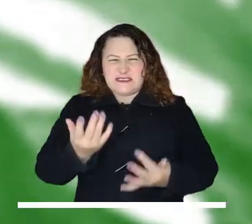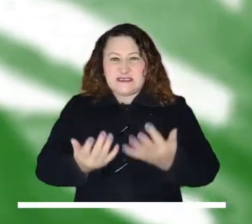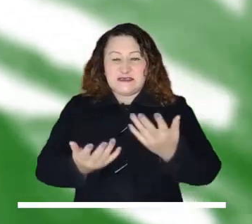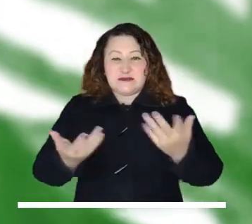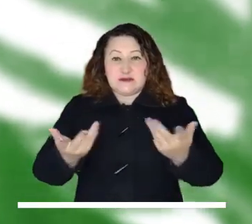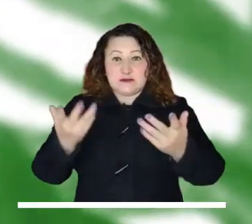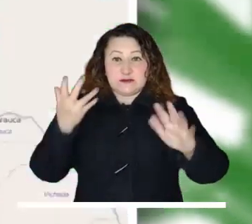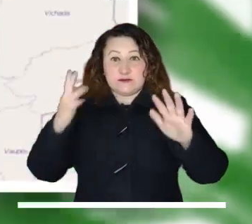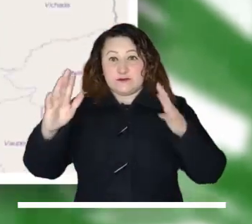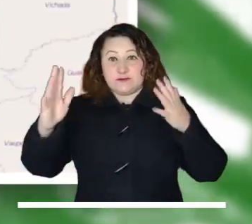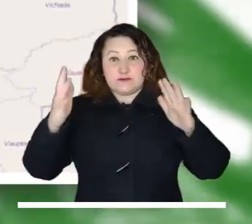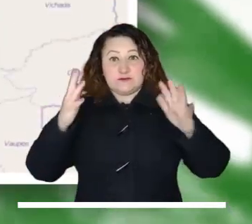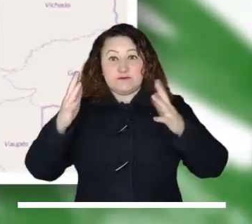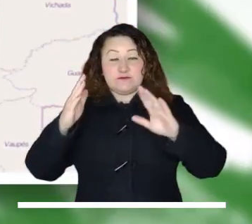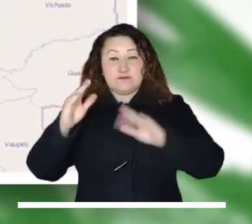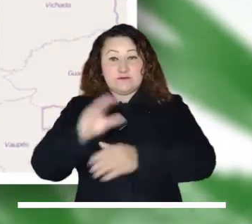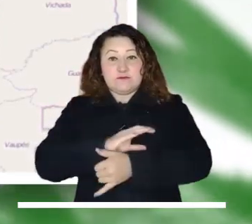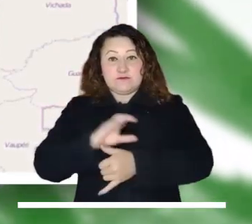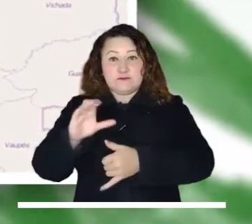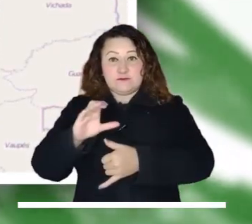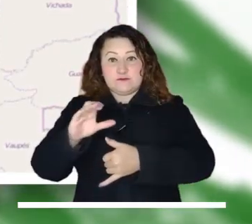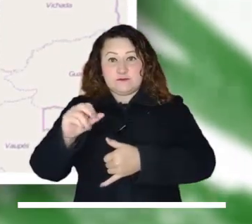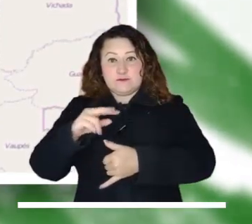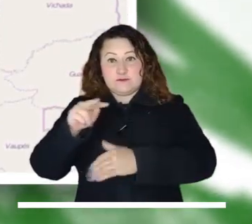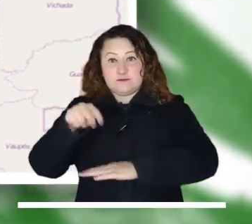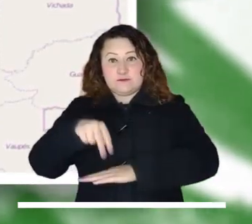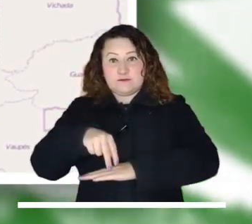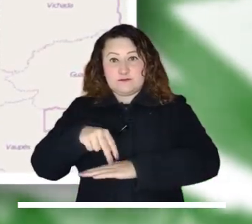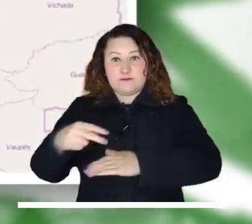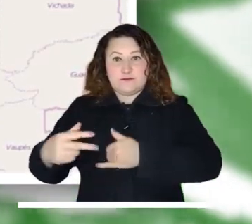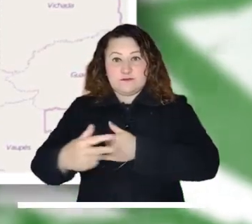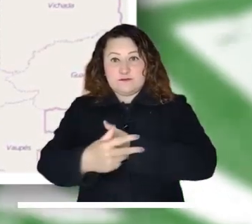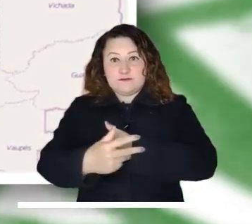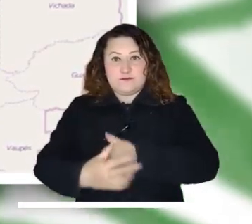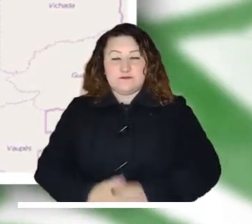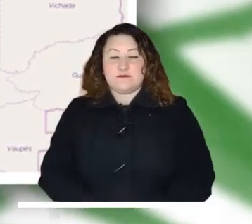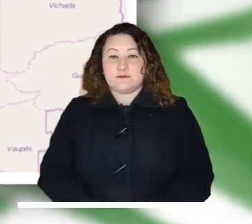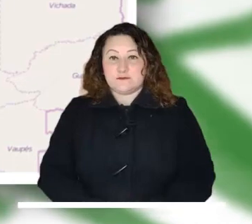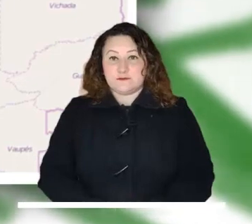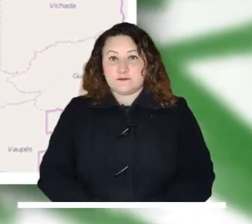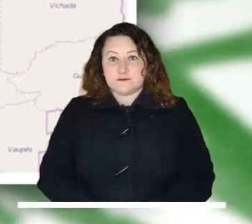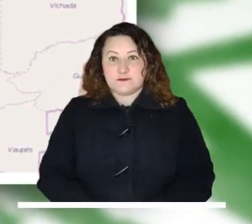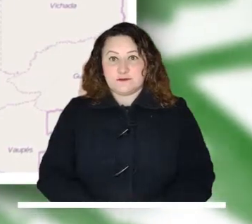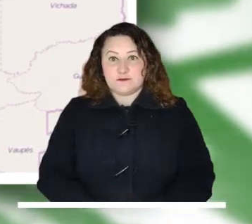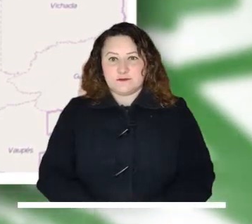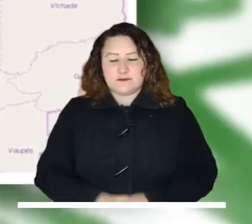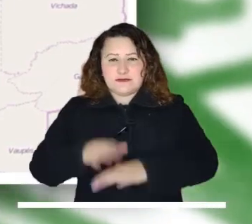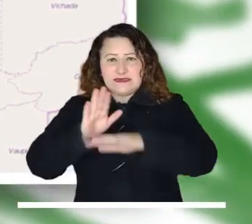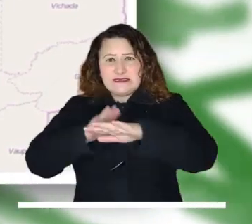Alerta roja por probabilidad de ocurrencia de incendios en el Caribe, Nariño y los Andes.